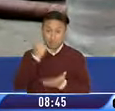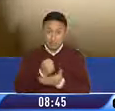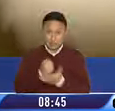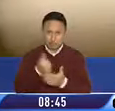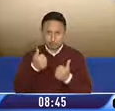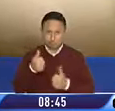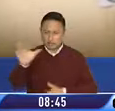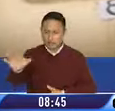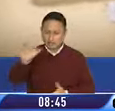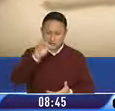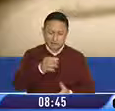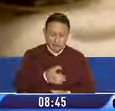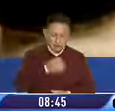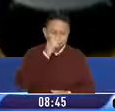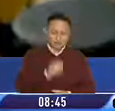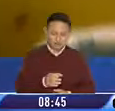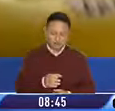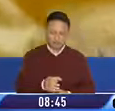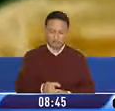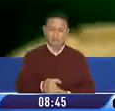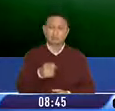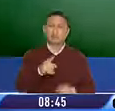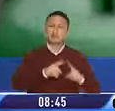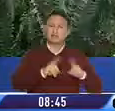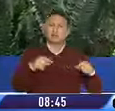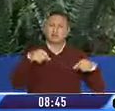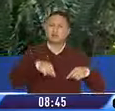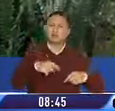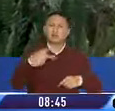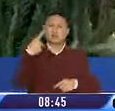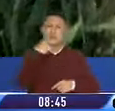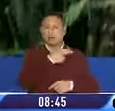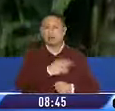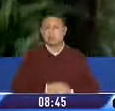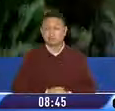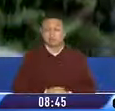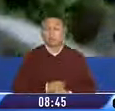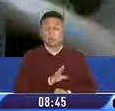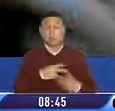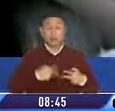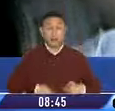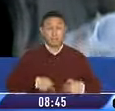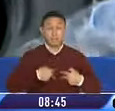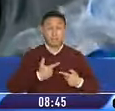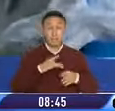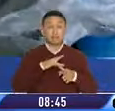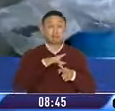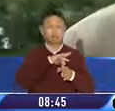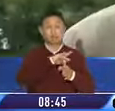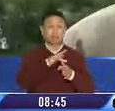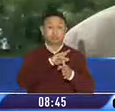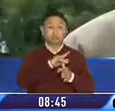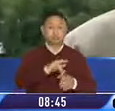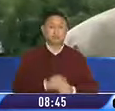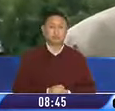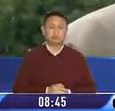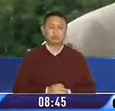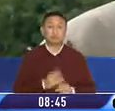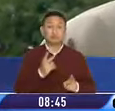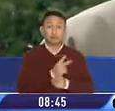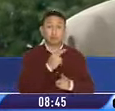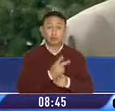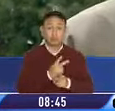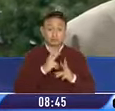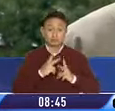licor, pero lo que en realidad consumía una mezcla casera que incluso ponía en riesgo la salud de las personas. Un peligro para la